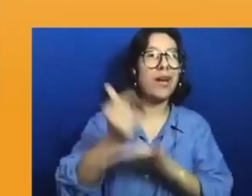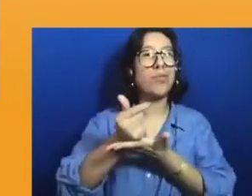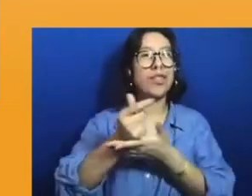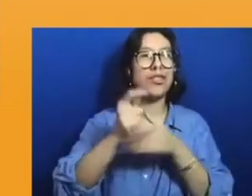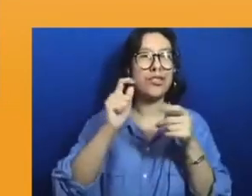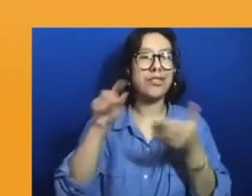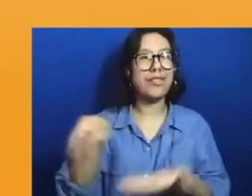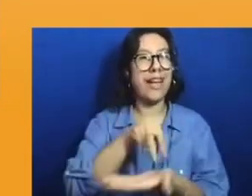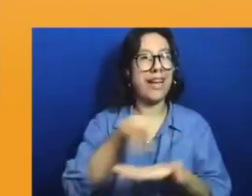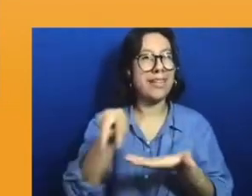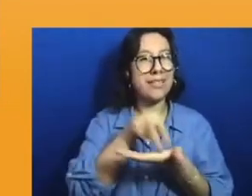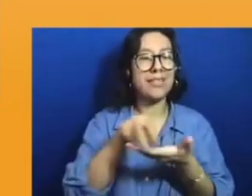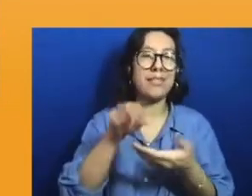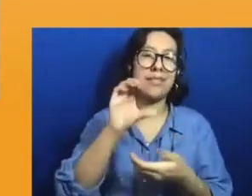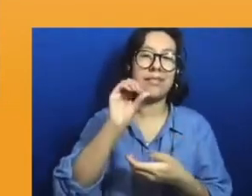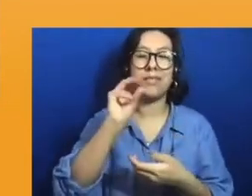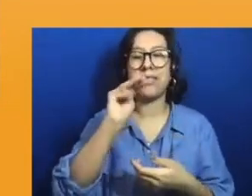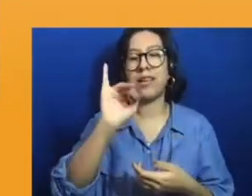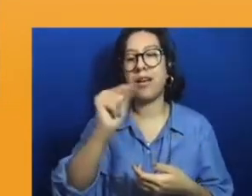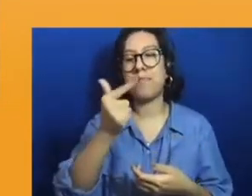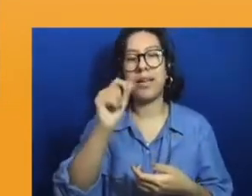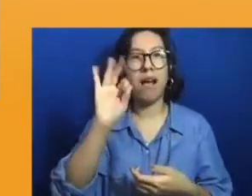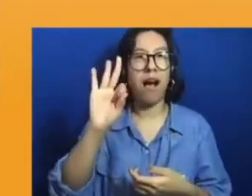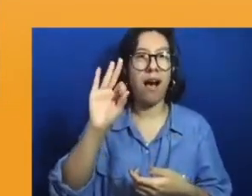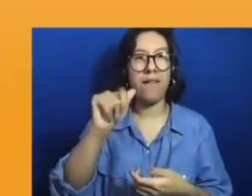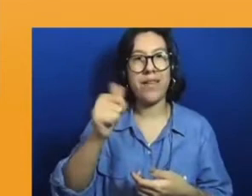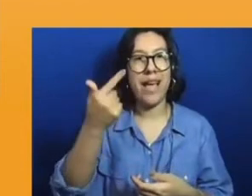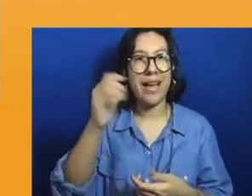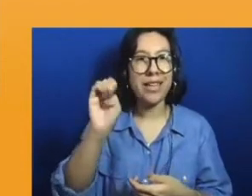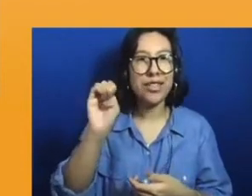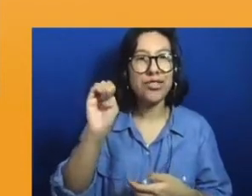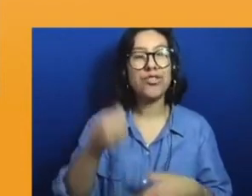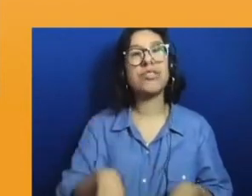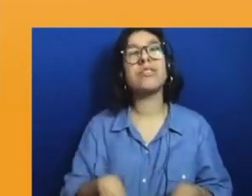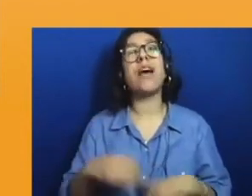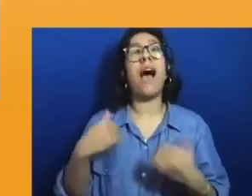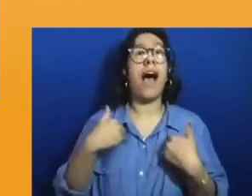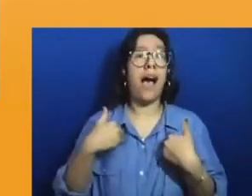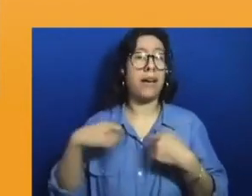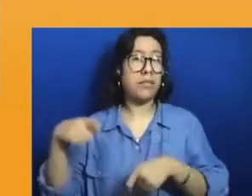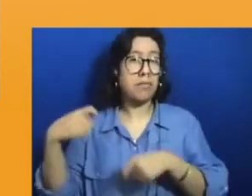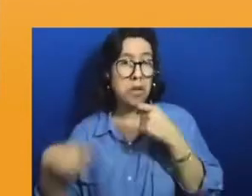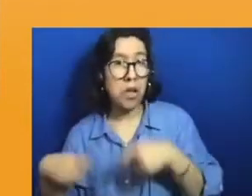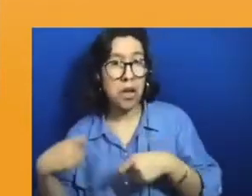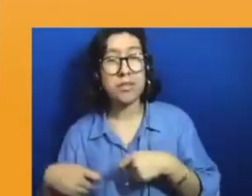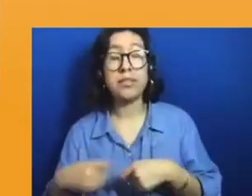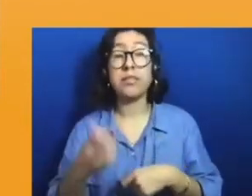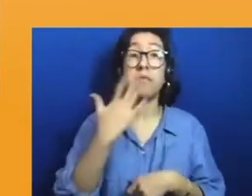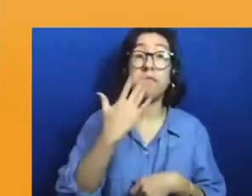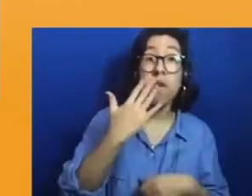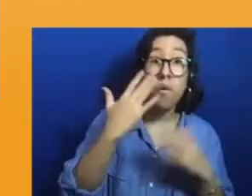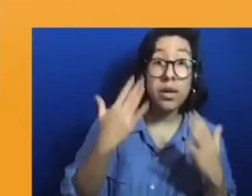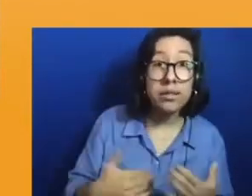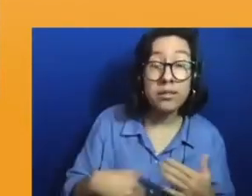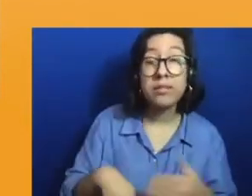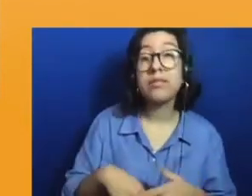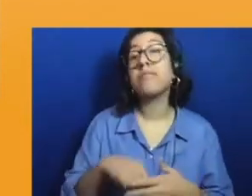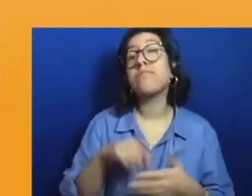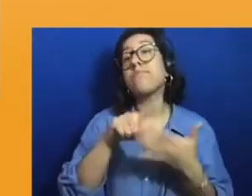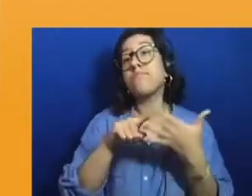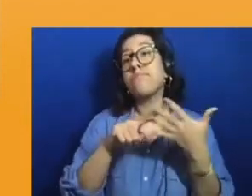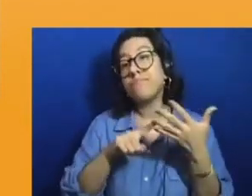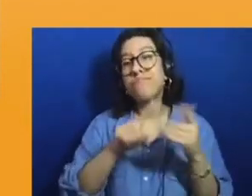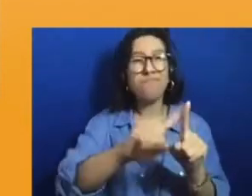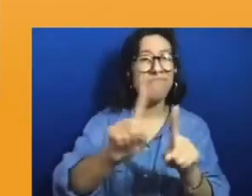de llegar a la edad de ser adulta o de que es un baile como de graduación, yo pude trabajar con alguien que